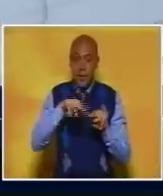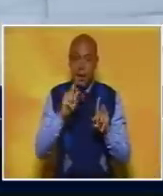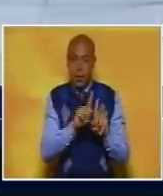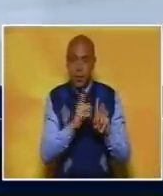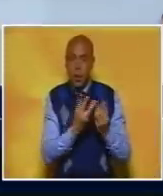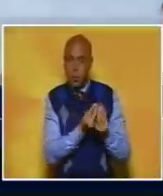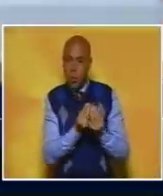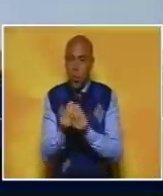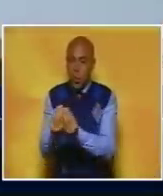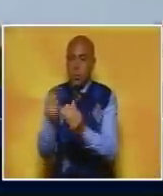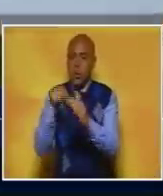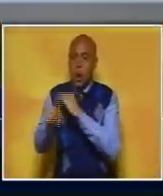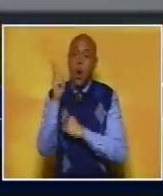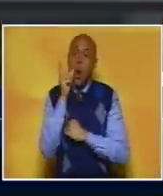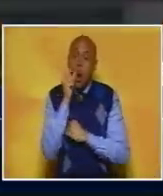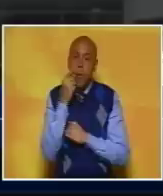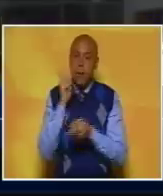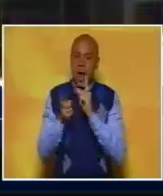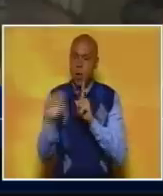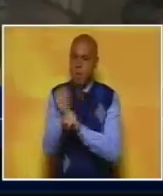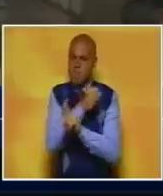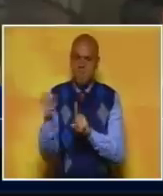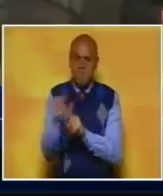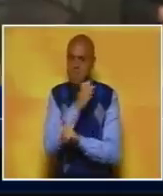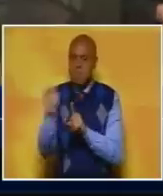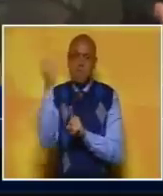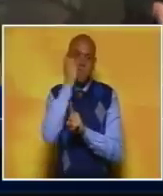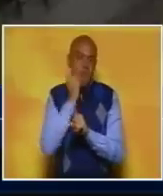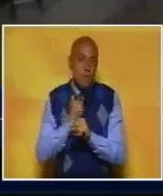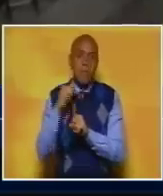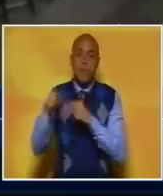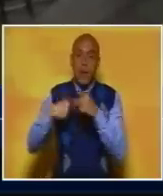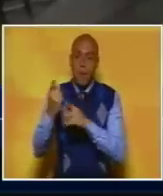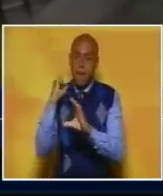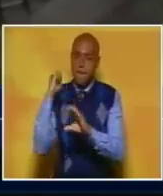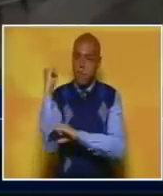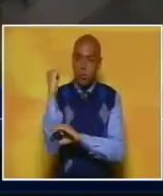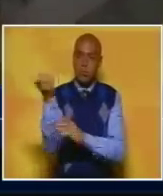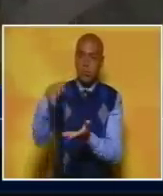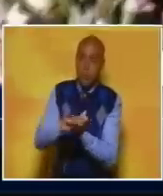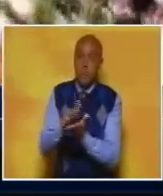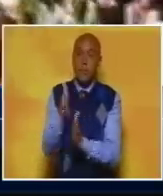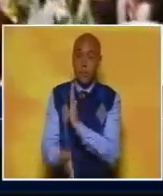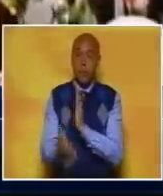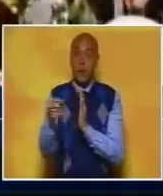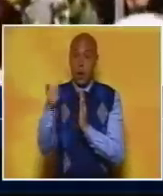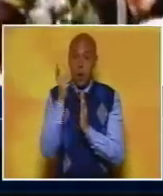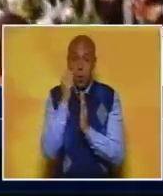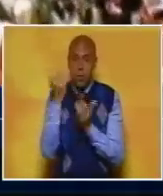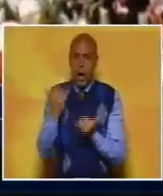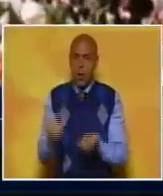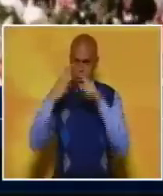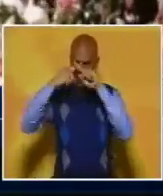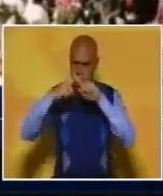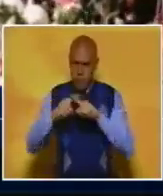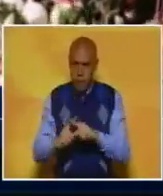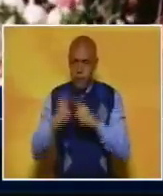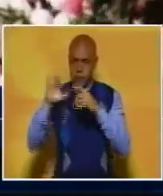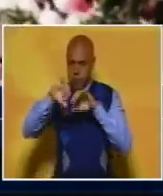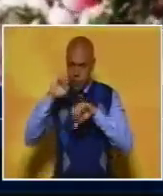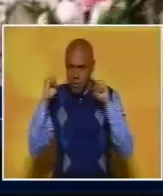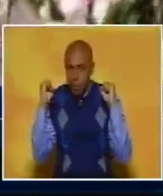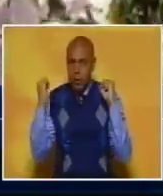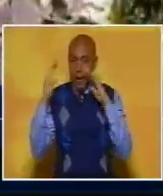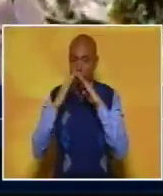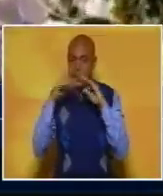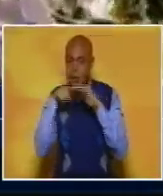presunta complicidad de otra persona la agredieron sexualmente para luego asesinarla. Autoridades realizaron un registro en este domicilio donde